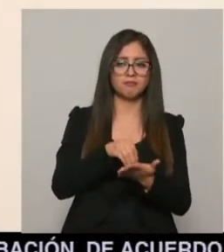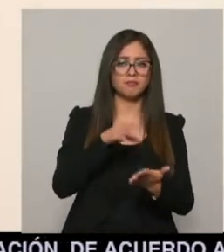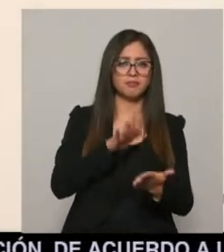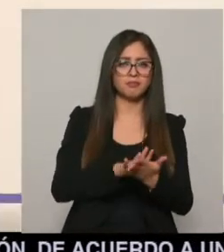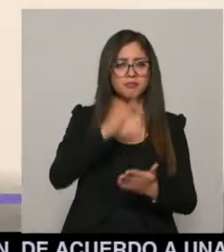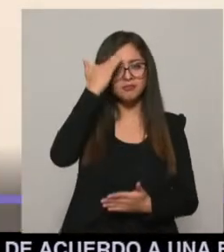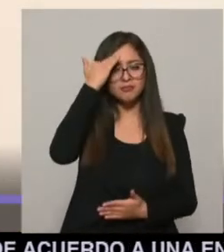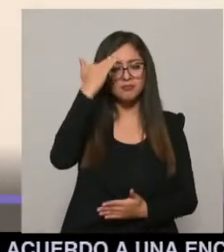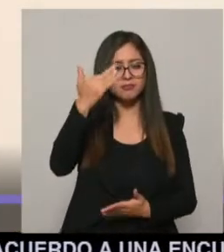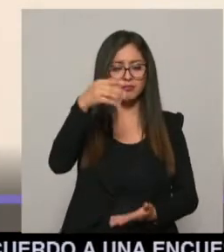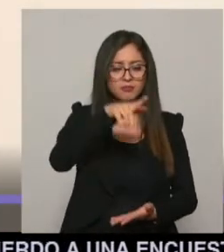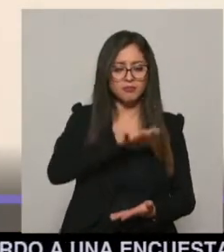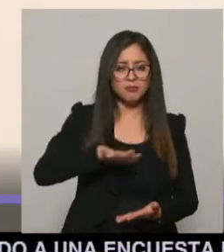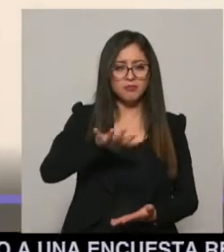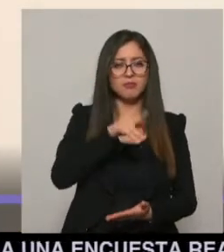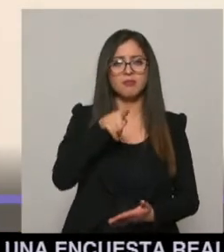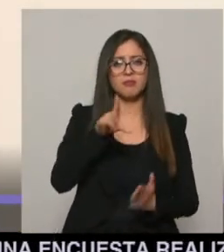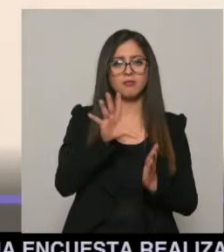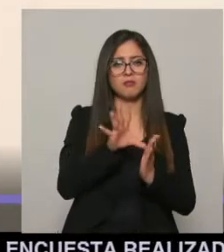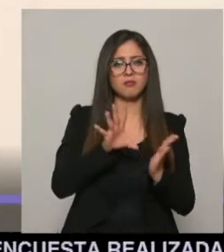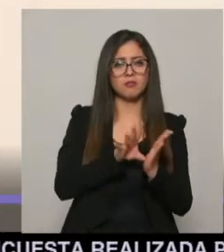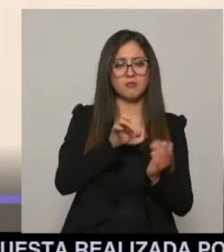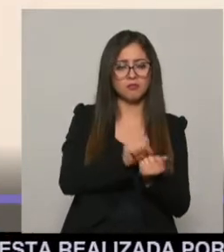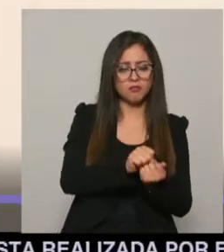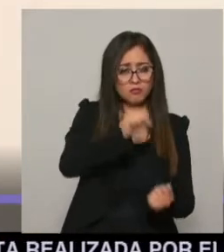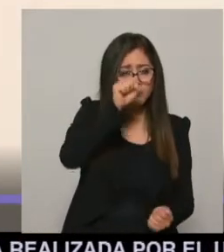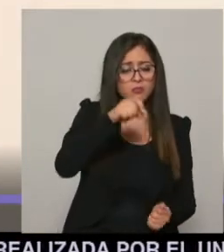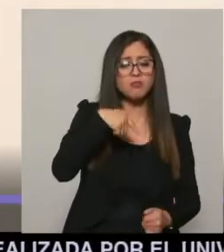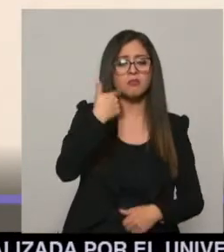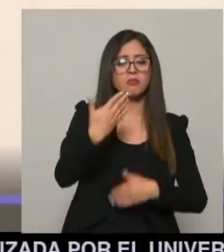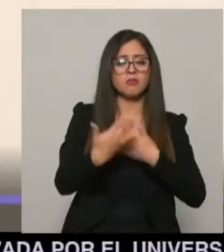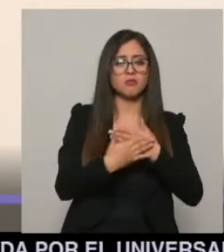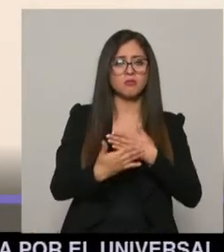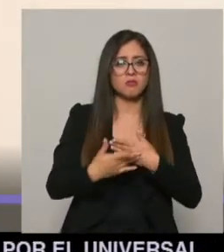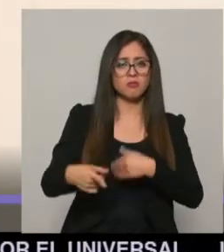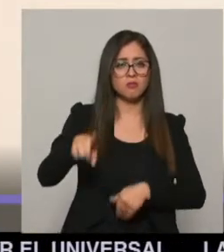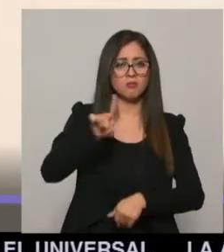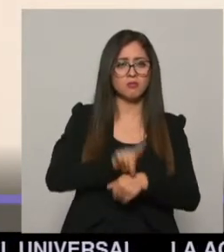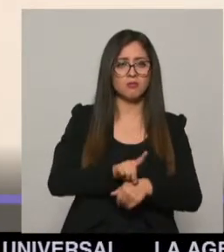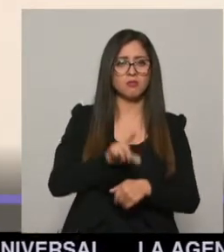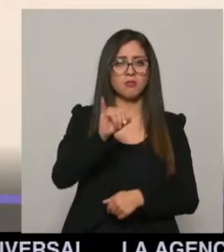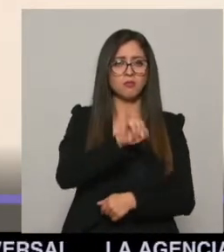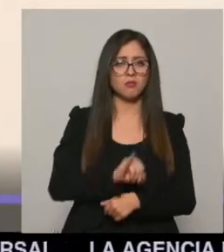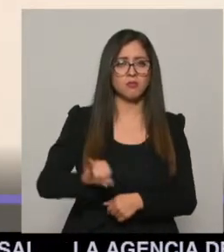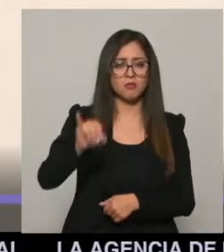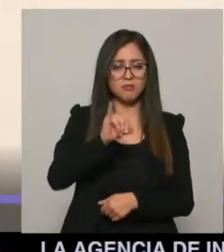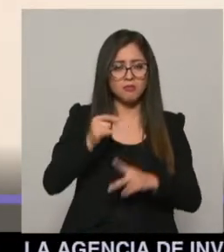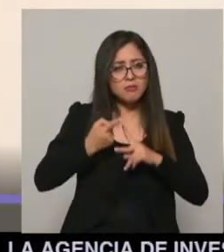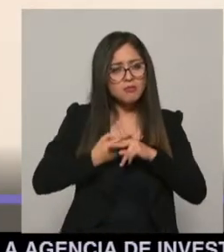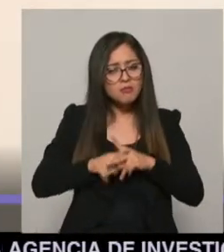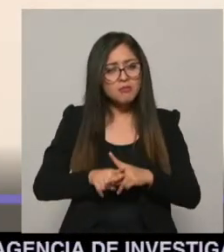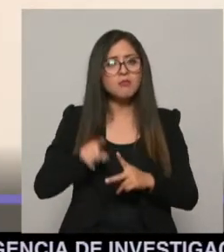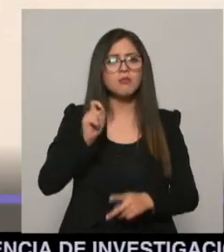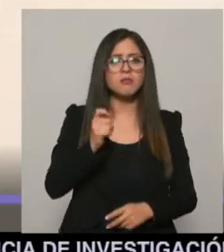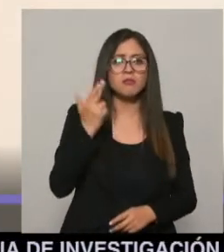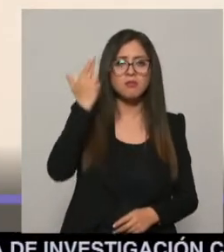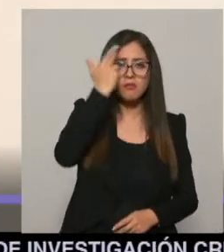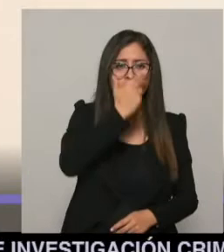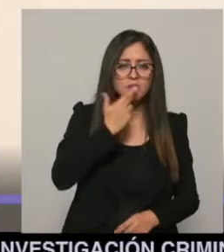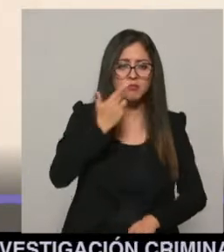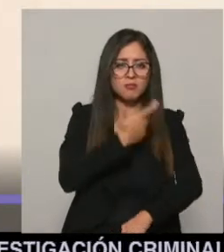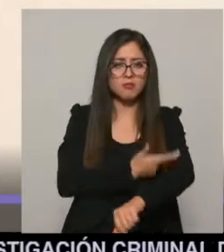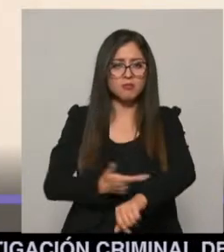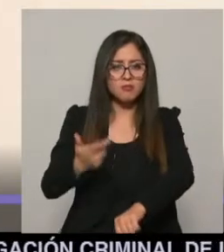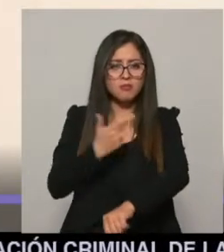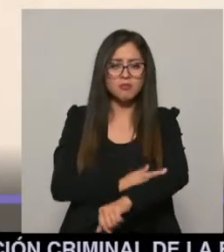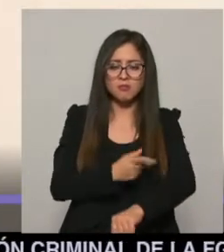constitucionales que debemos de atender y cumplir. Vamos a arrancar el próximo día jueves con un análisis y dictaminación ya